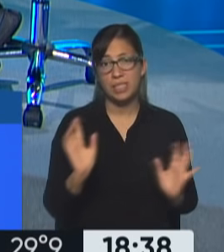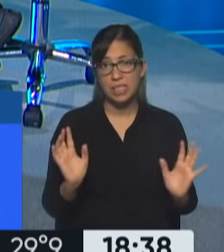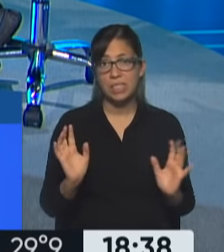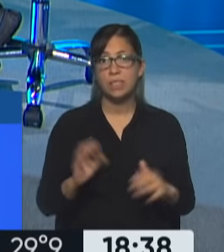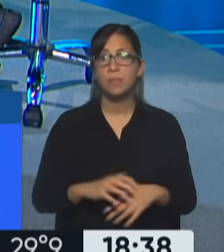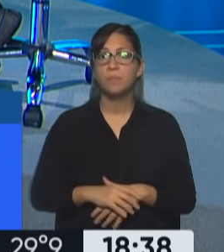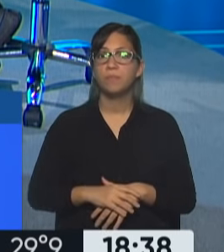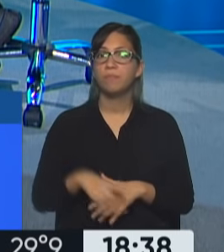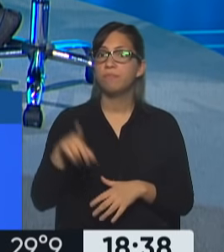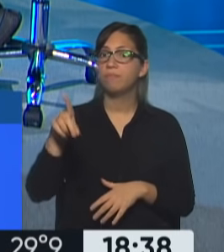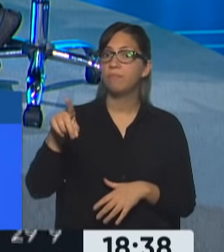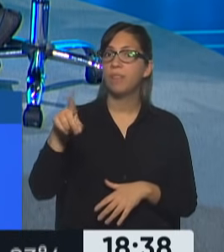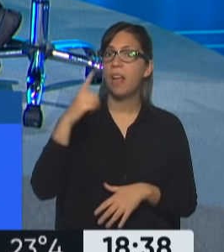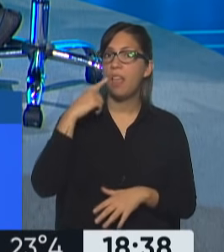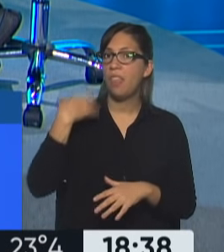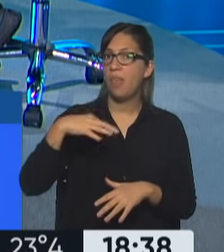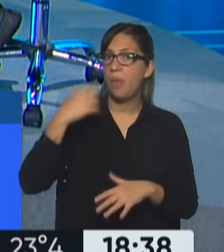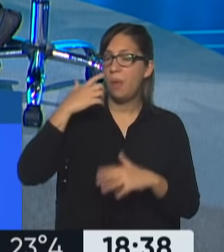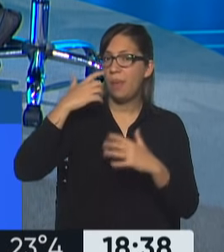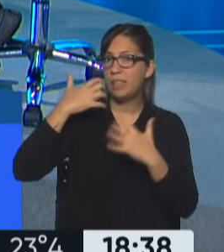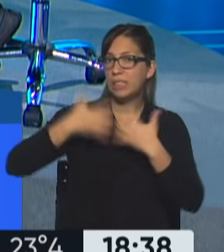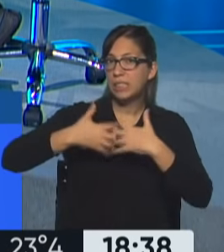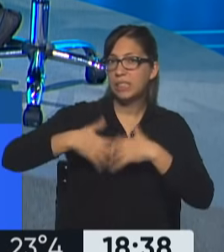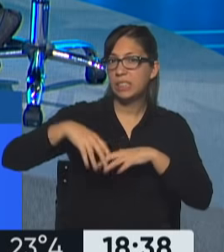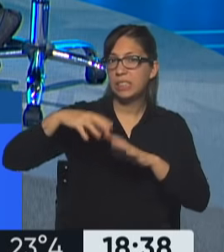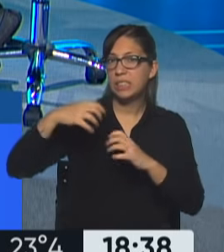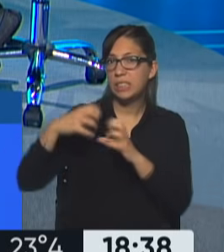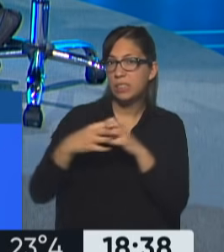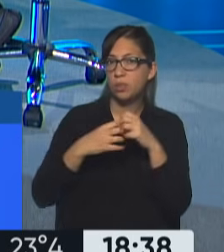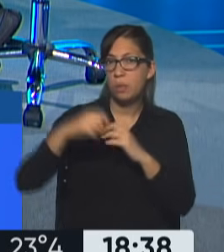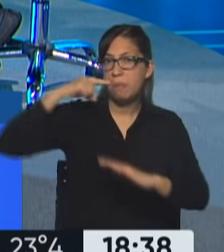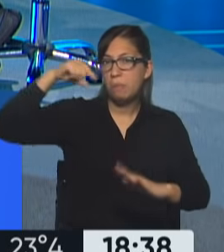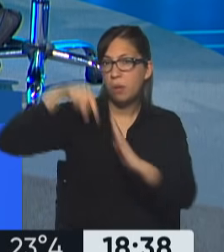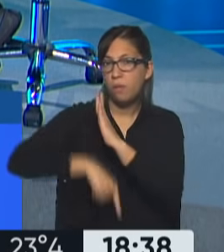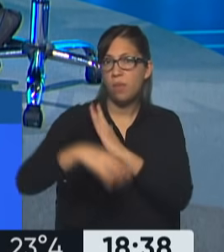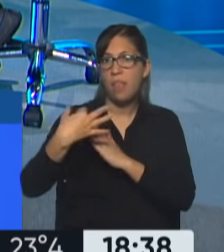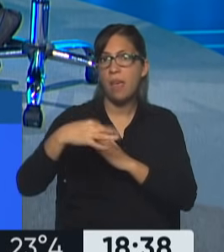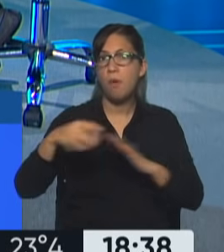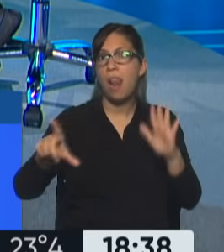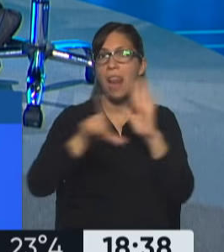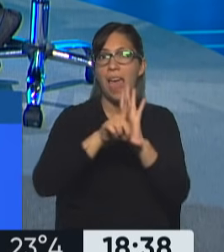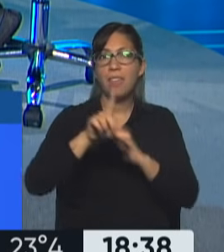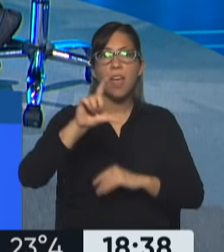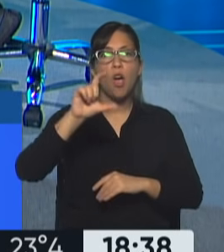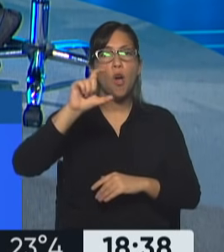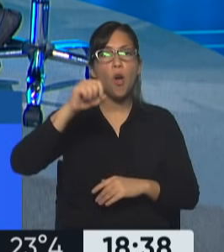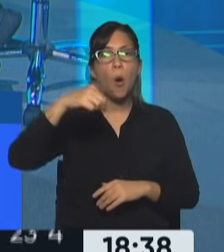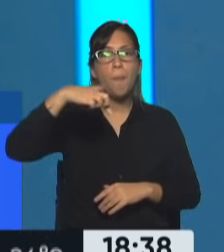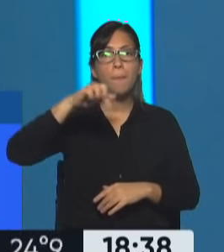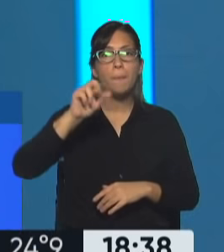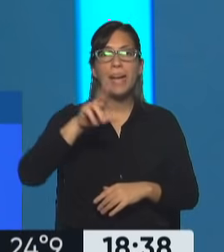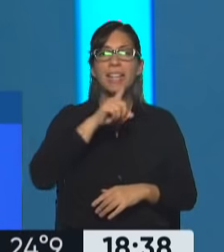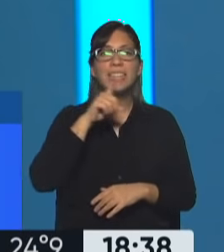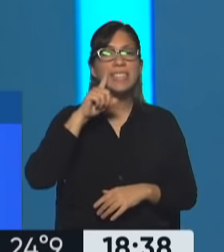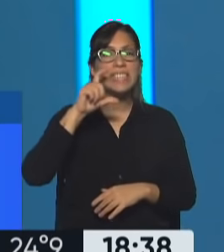tema que merece una discusión profunda también, ¿no? Sí, y muchos plantean históricamente que habría que discutir la ley de coparticipación. Bueno, incluso. porque el hecho es que se discute